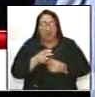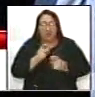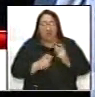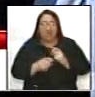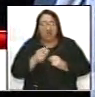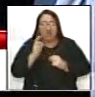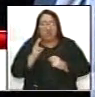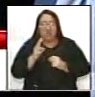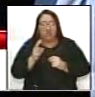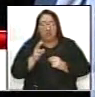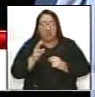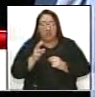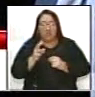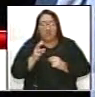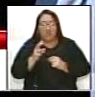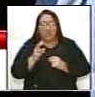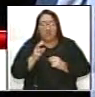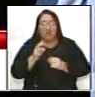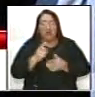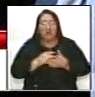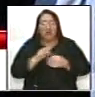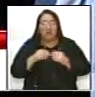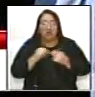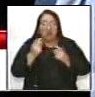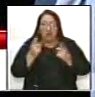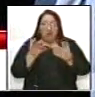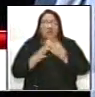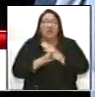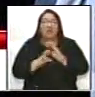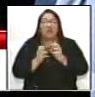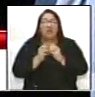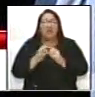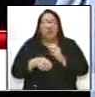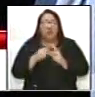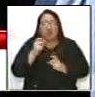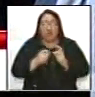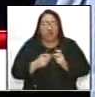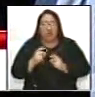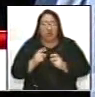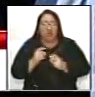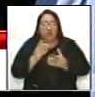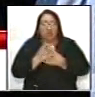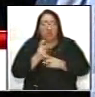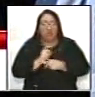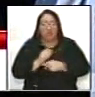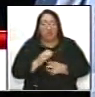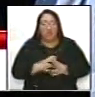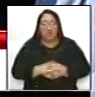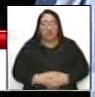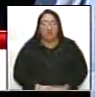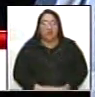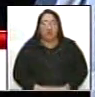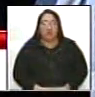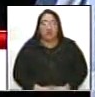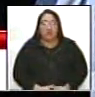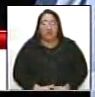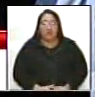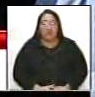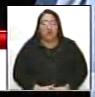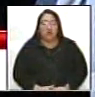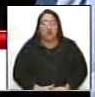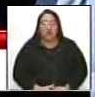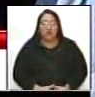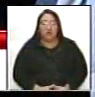personal docente del sector defensa en relación con todos los docentes del sector educación, en concordancia con el derecho a la